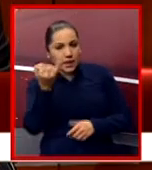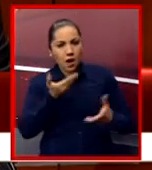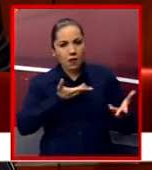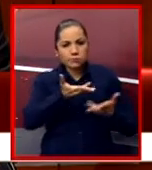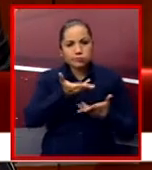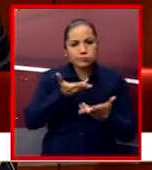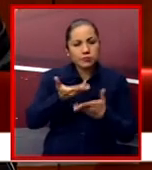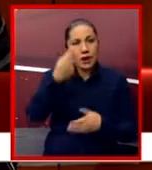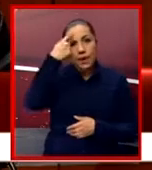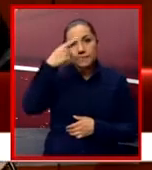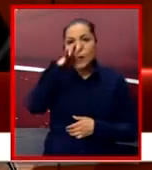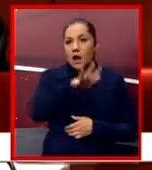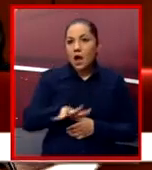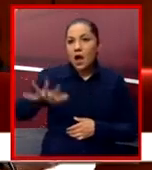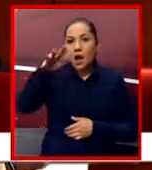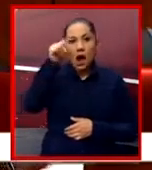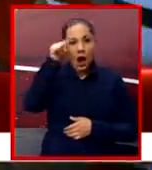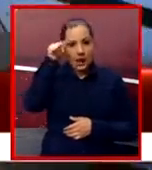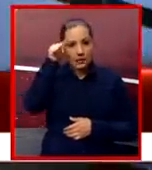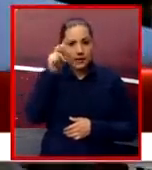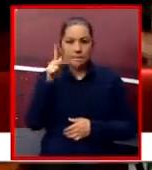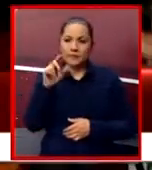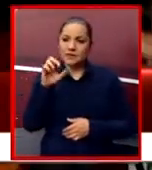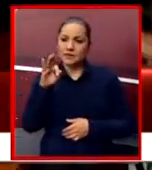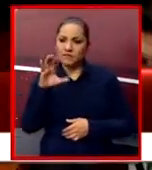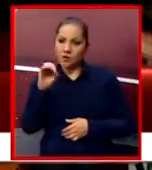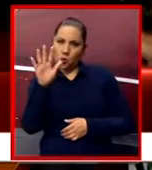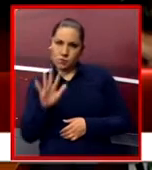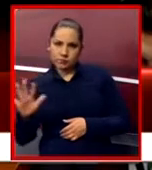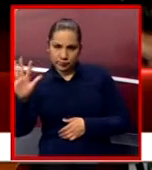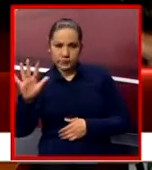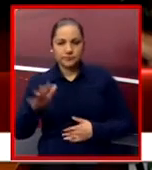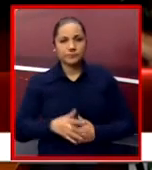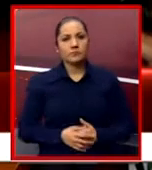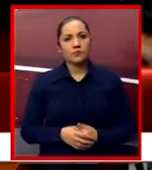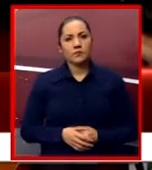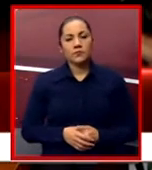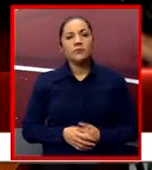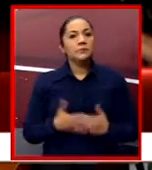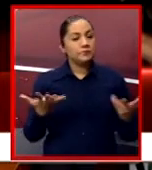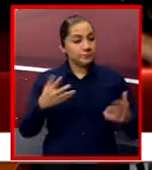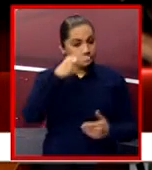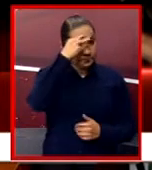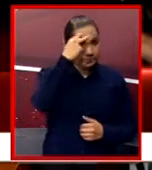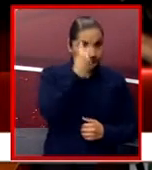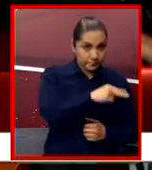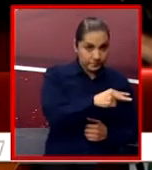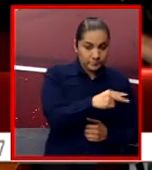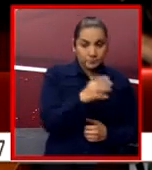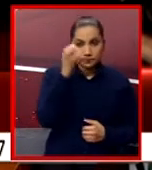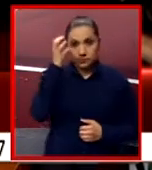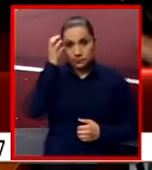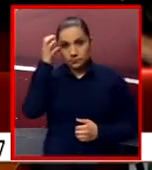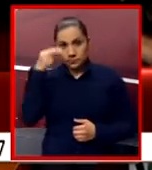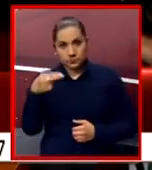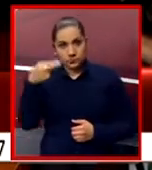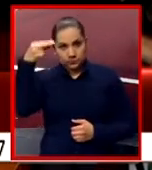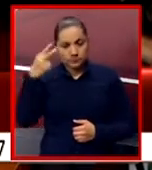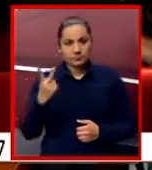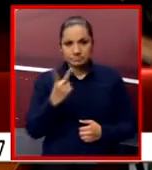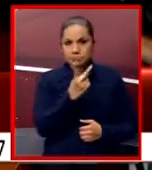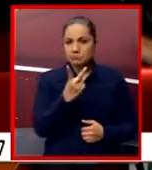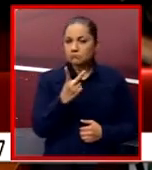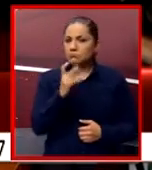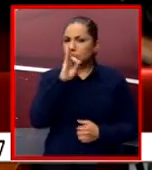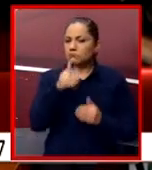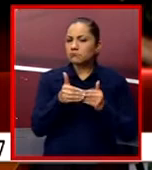la región Asia-Pacífico. Sin duda, México y Corea del Norte deben tener en un futuro no muy lejano